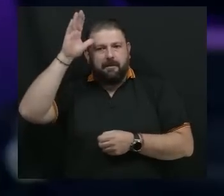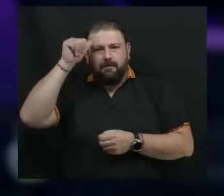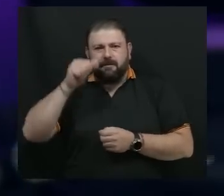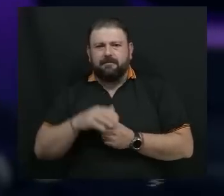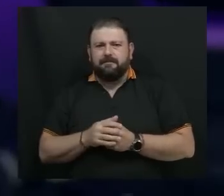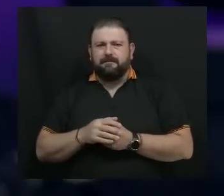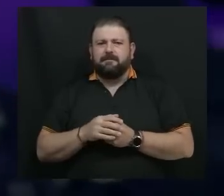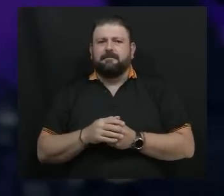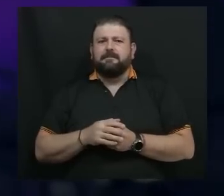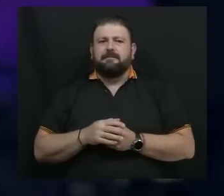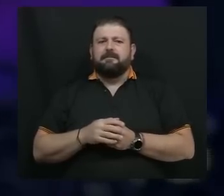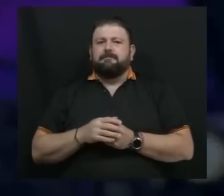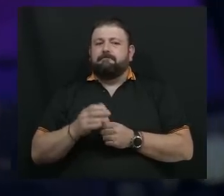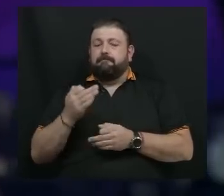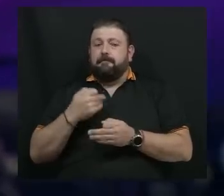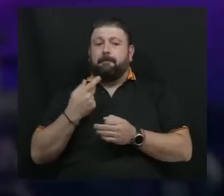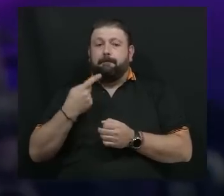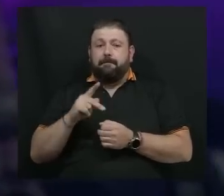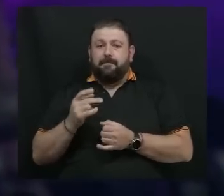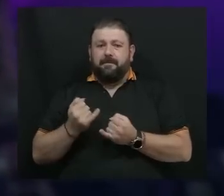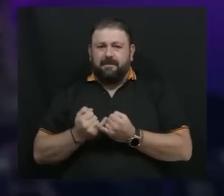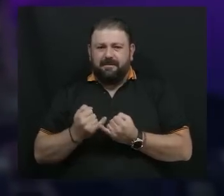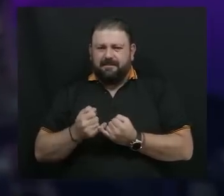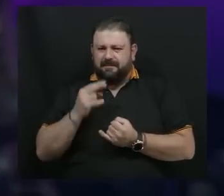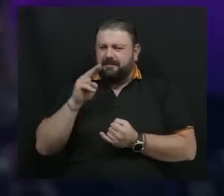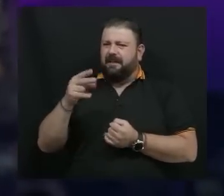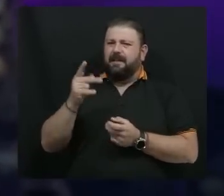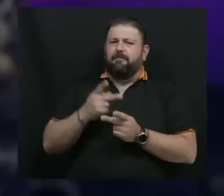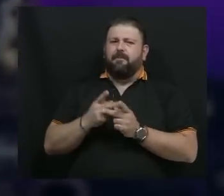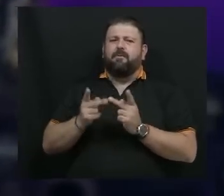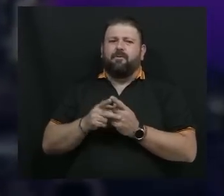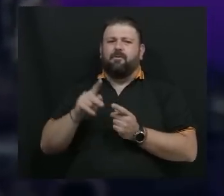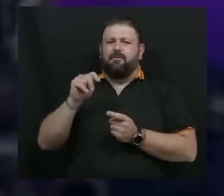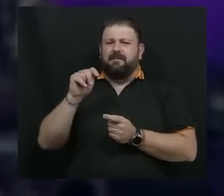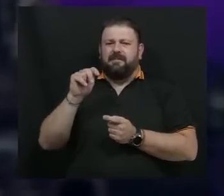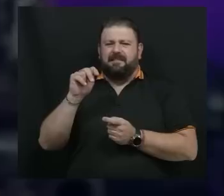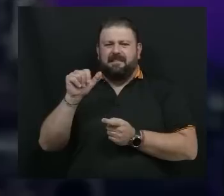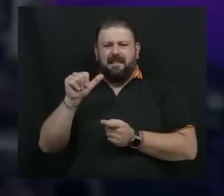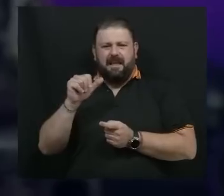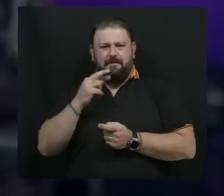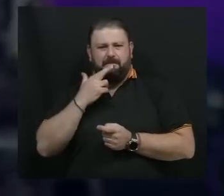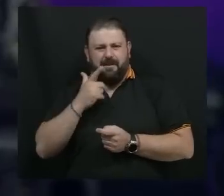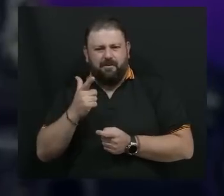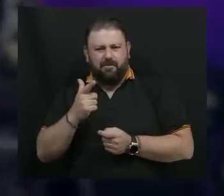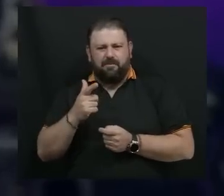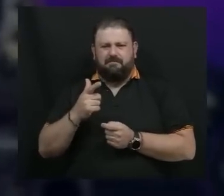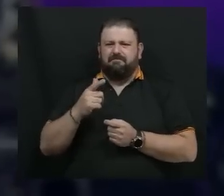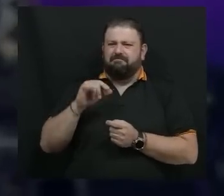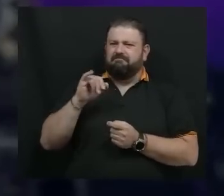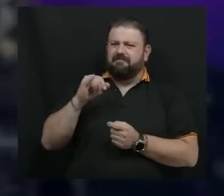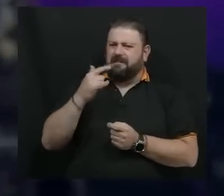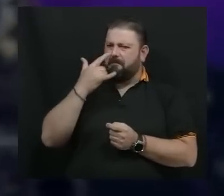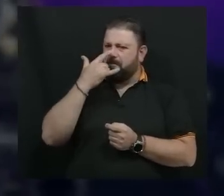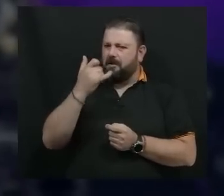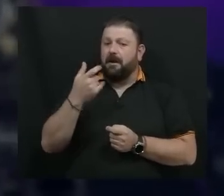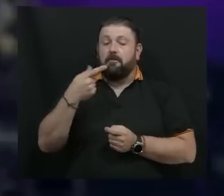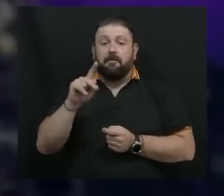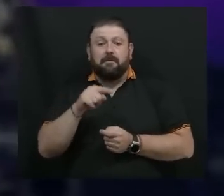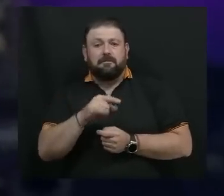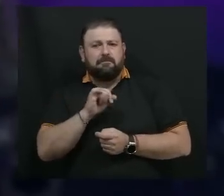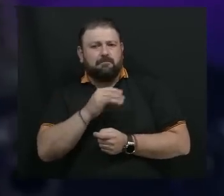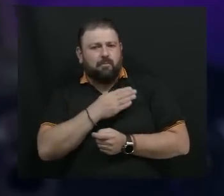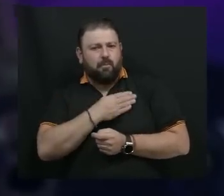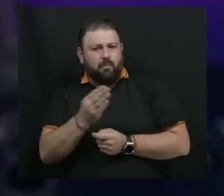Profe, ese producto se llama Estar Mejor. ¿Estar Mejor? Es tan raro ese nombre. Sí, es raro, pero es muy bueno.